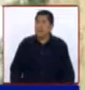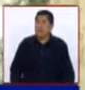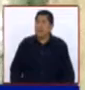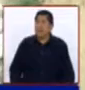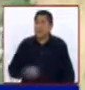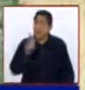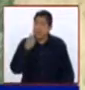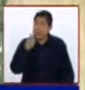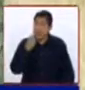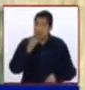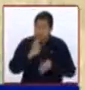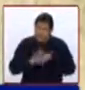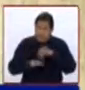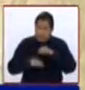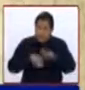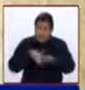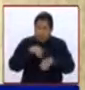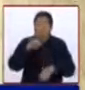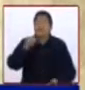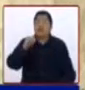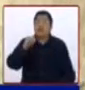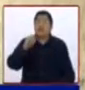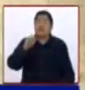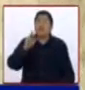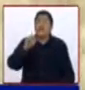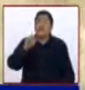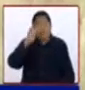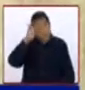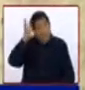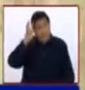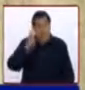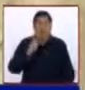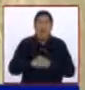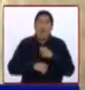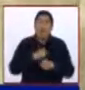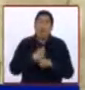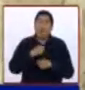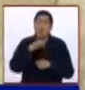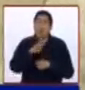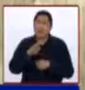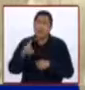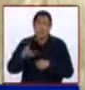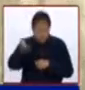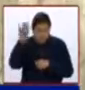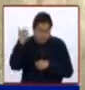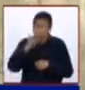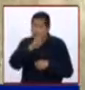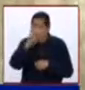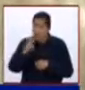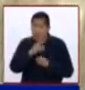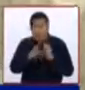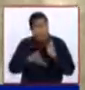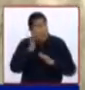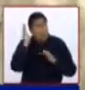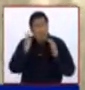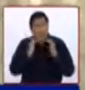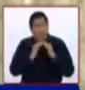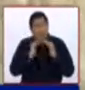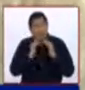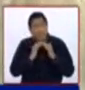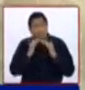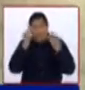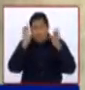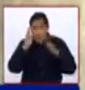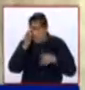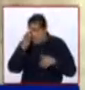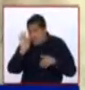La persona que usted ve caminar es María, nombre ficticio. Ella tiene 41 años. El pasado viernes salía de su casa cuando no sabía